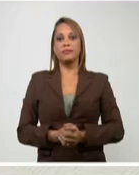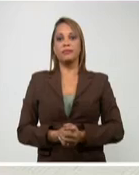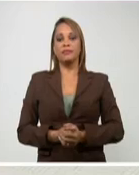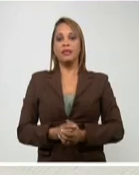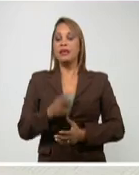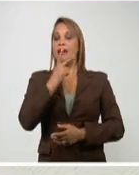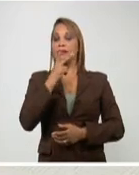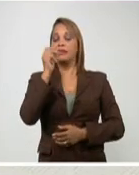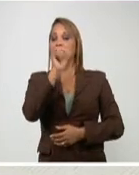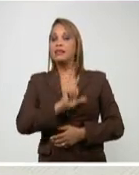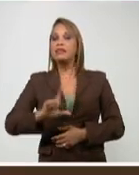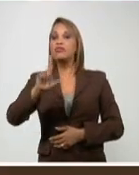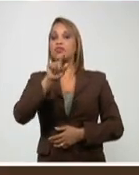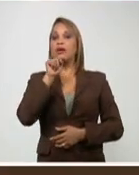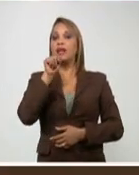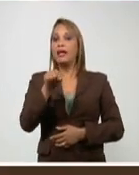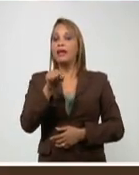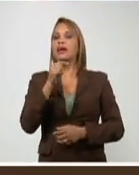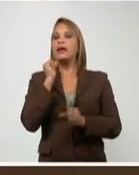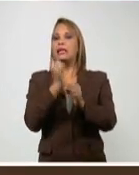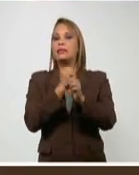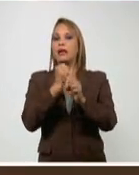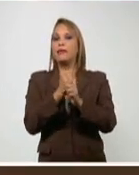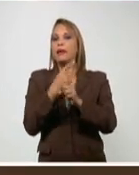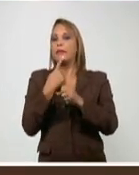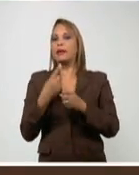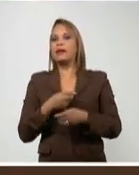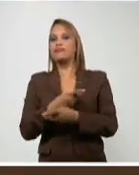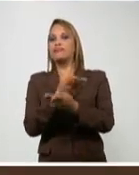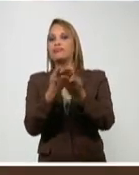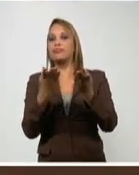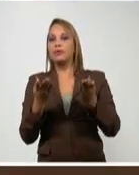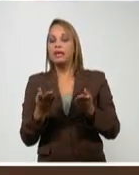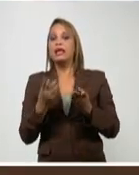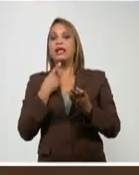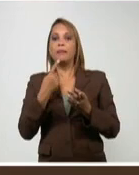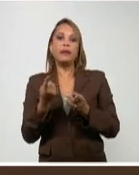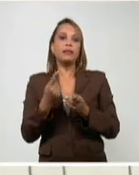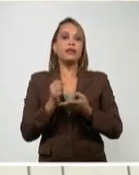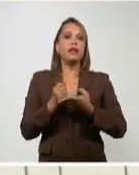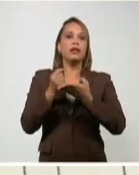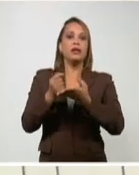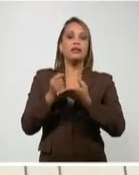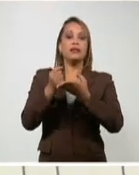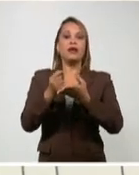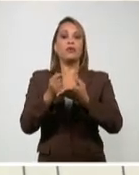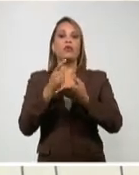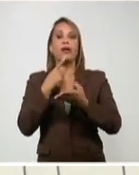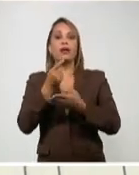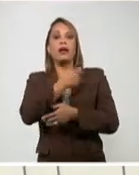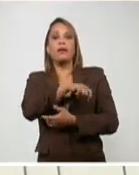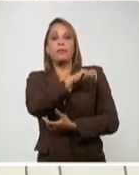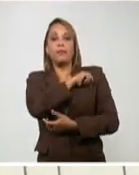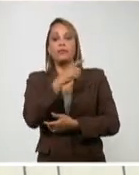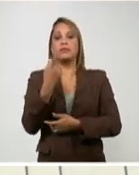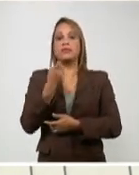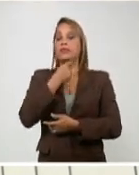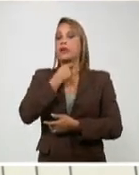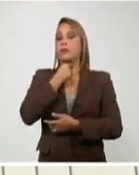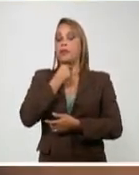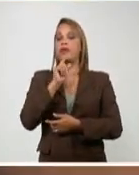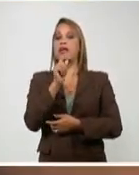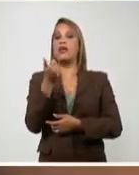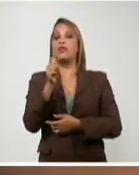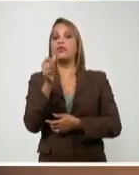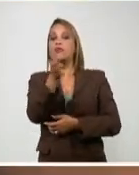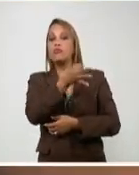Asistencia Social es la encargada de procesar las solicitudes a través de los 68 puntos de atención que se habilitaron en los 10 municipios